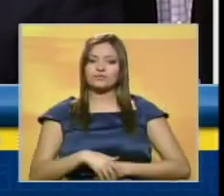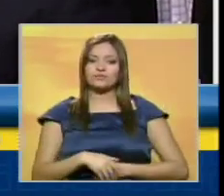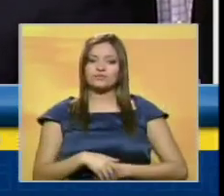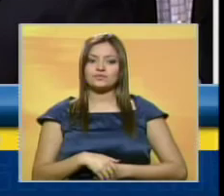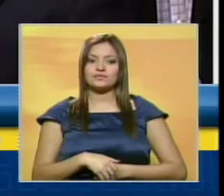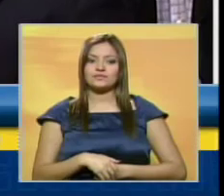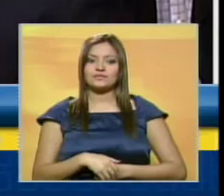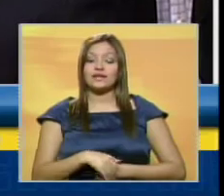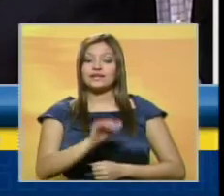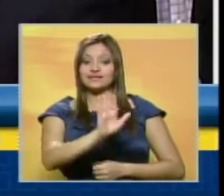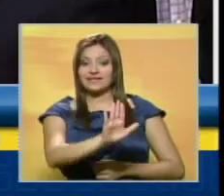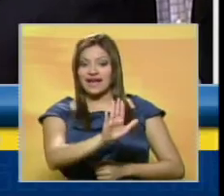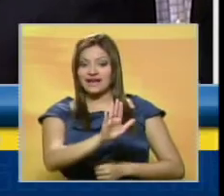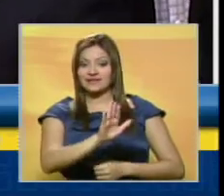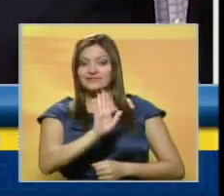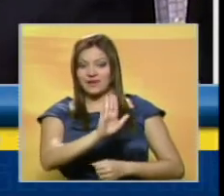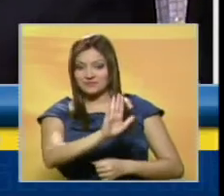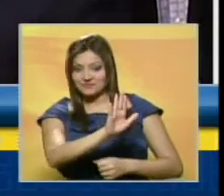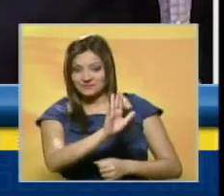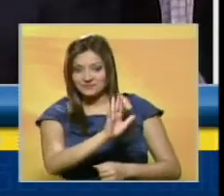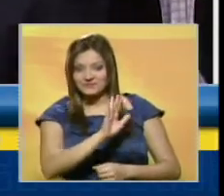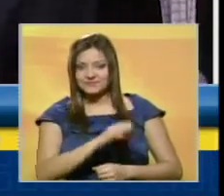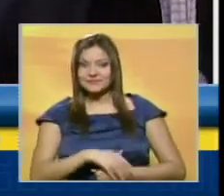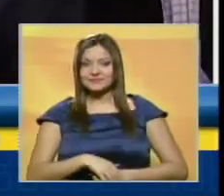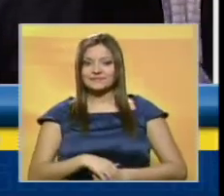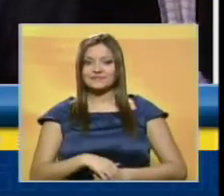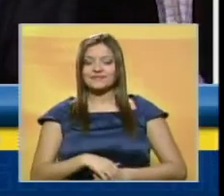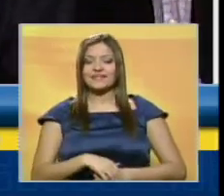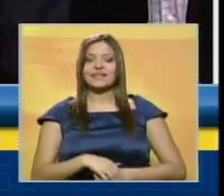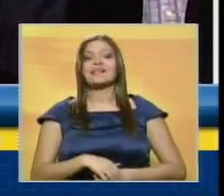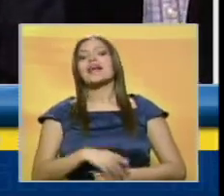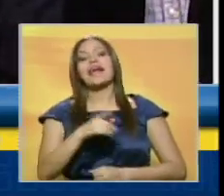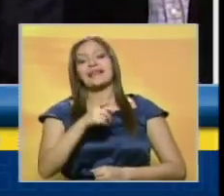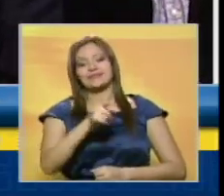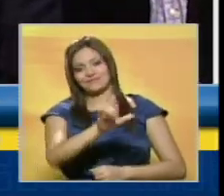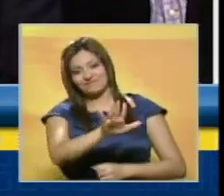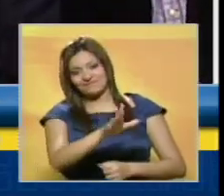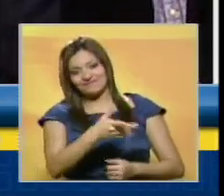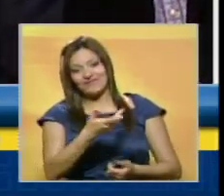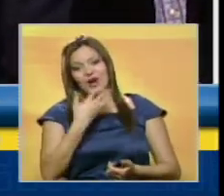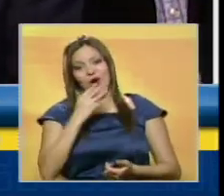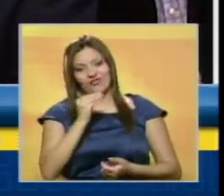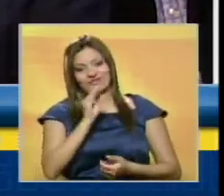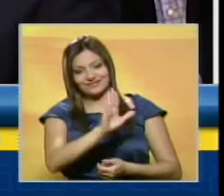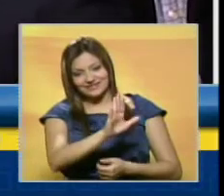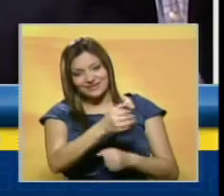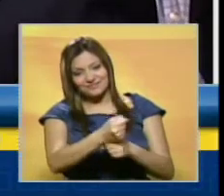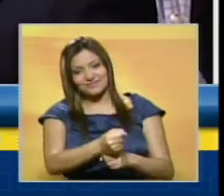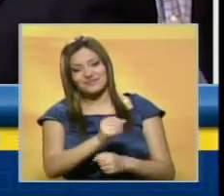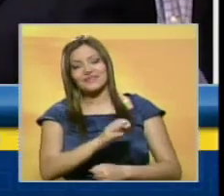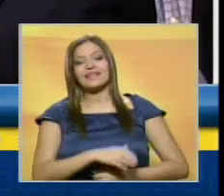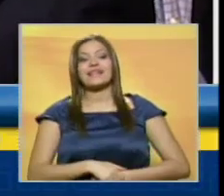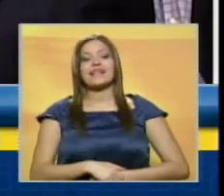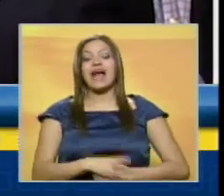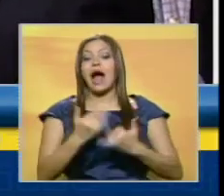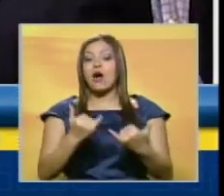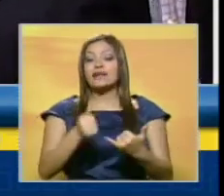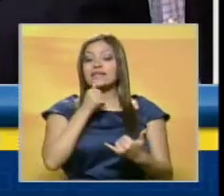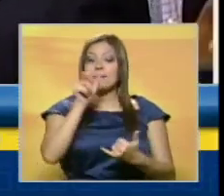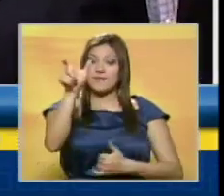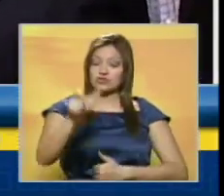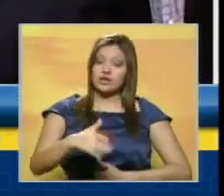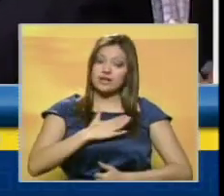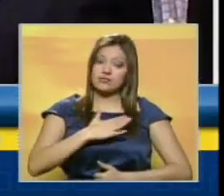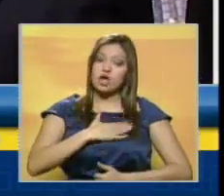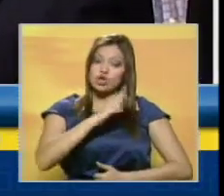esperando. Ya vas a hablar tú, Juan Carlos. Esta pequeña criatura. Pero mira, la gente nuestra